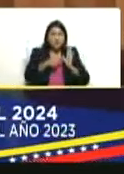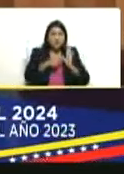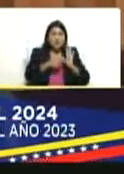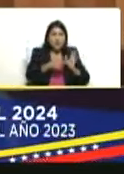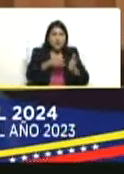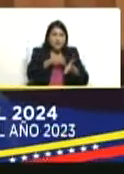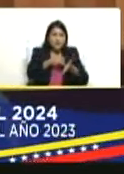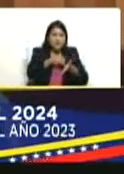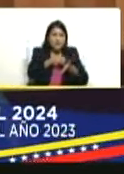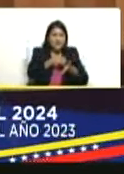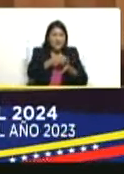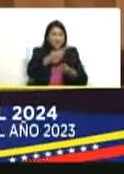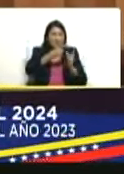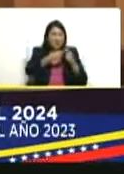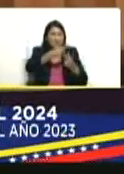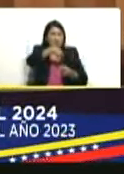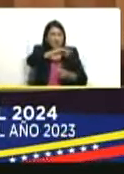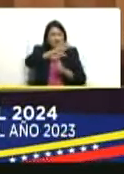encima.